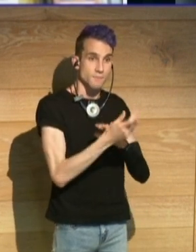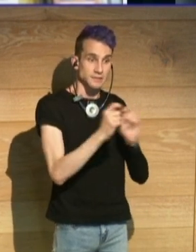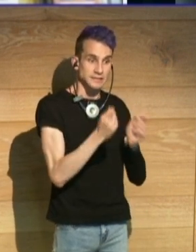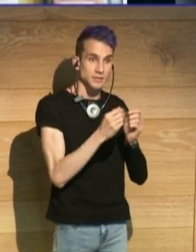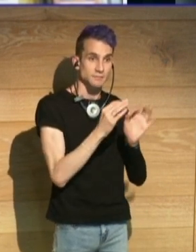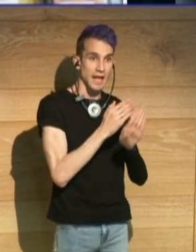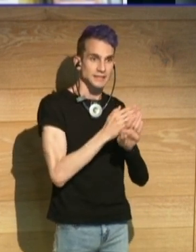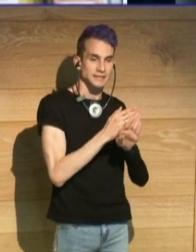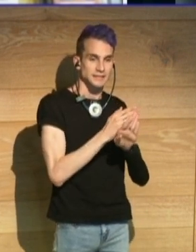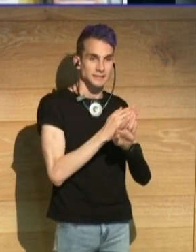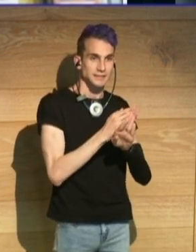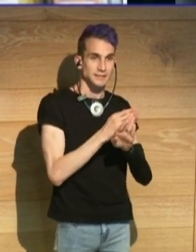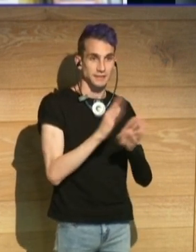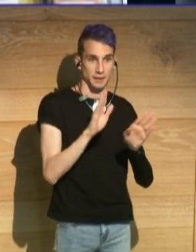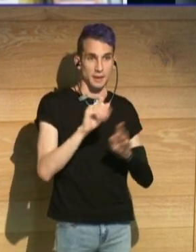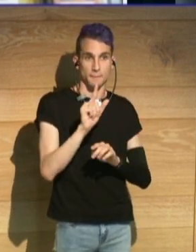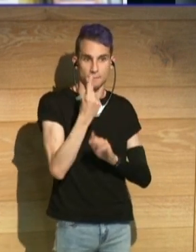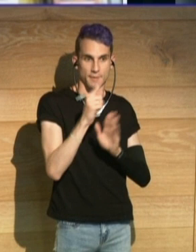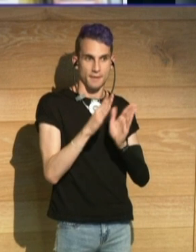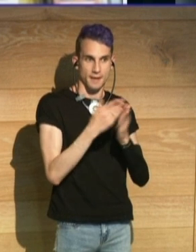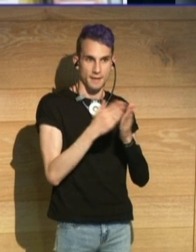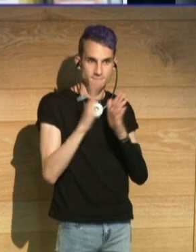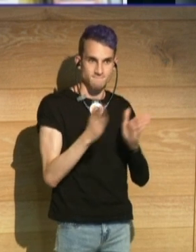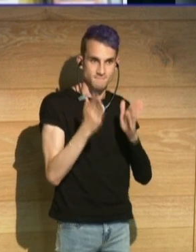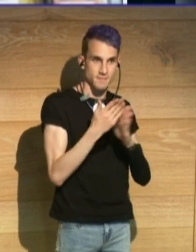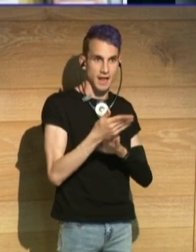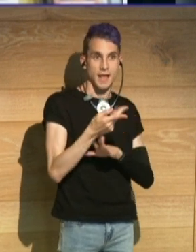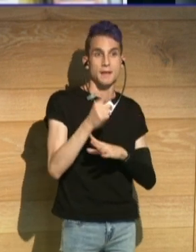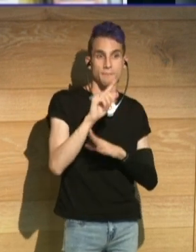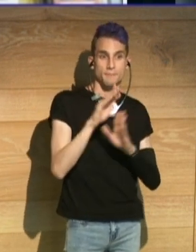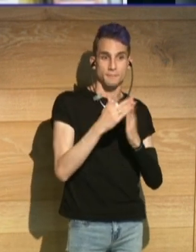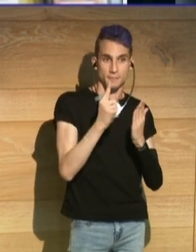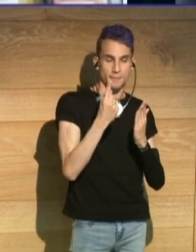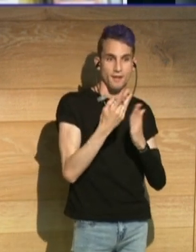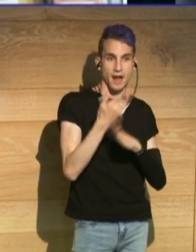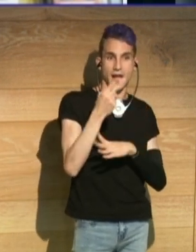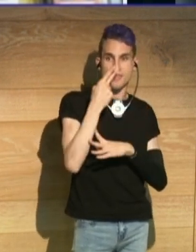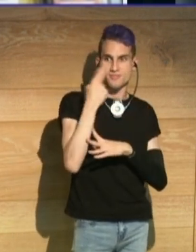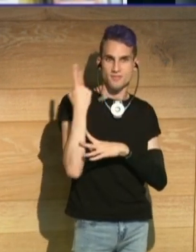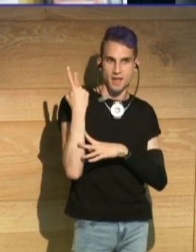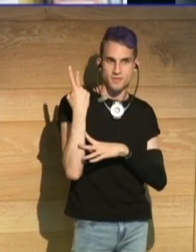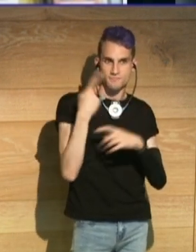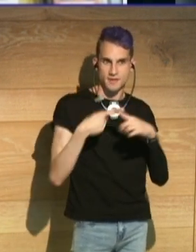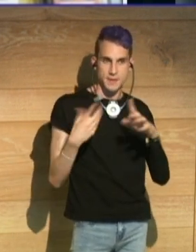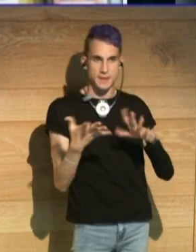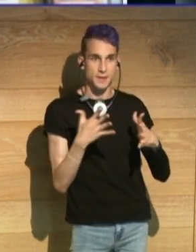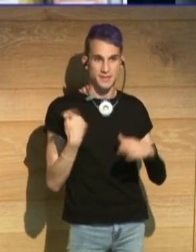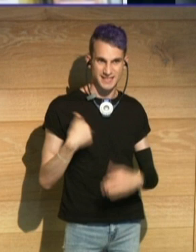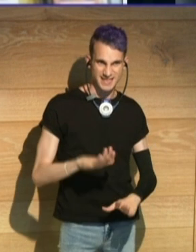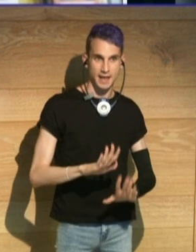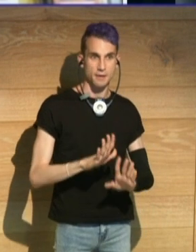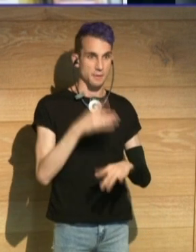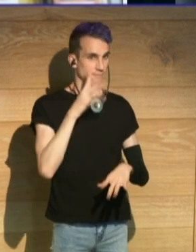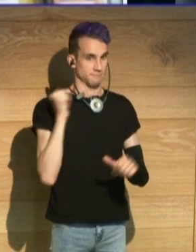volumen, del primer libro en Italia, en 2018, ya han pasado 2 años y medio, pero ya parece que estamos